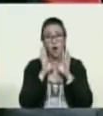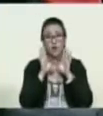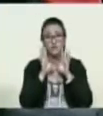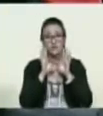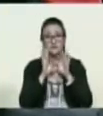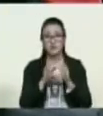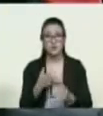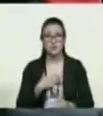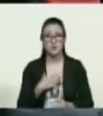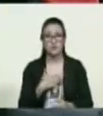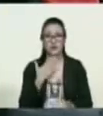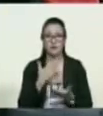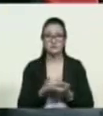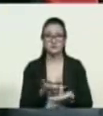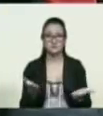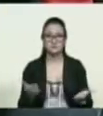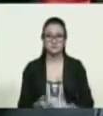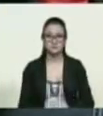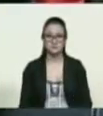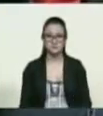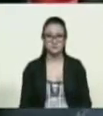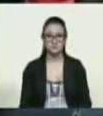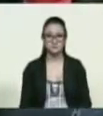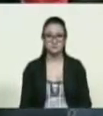Muchas gracias.